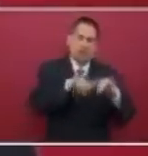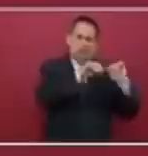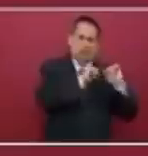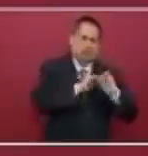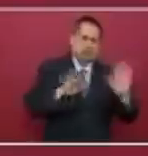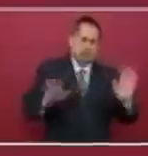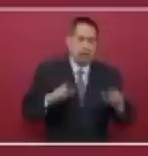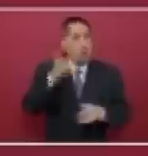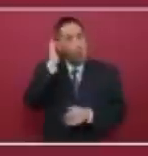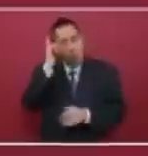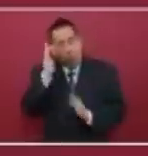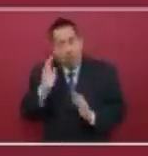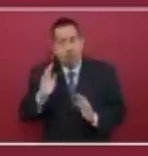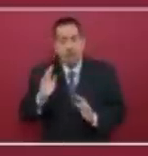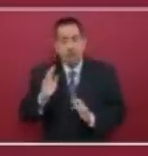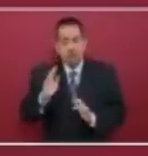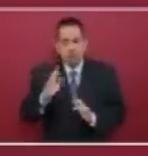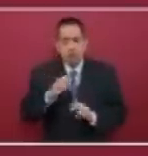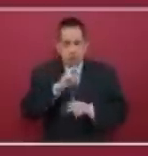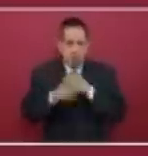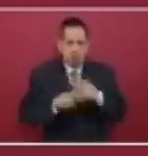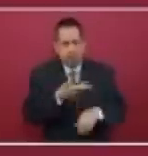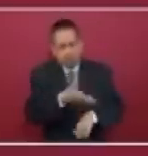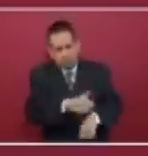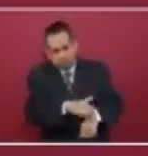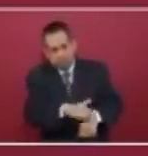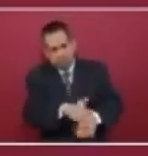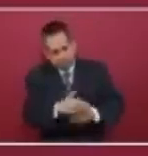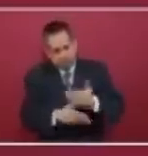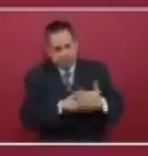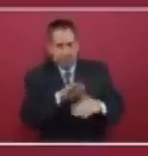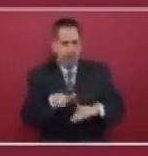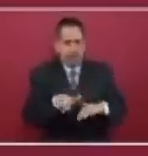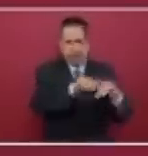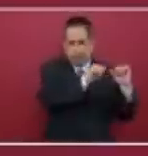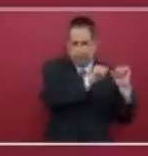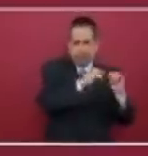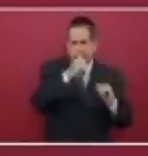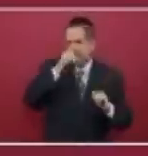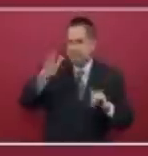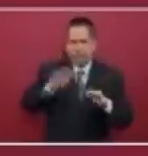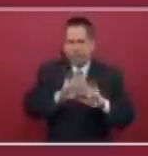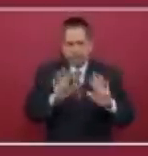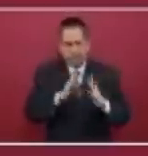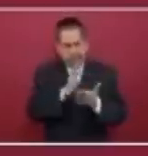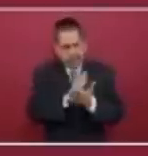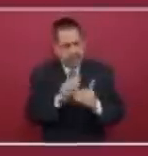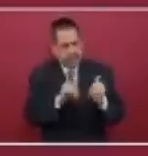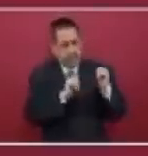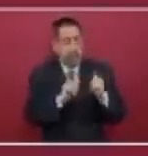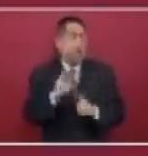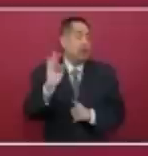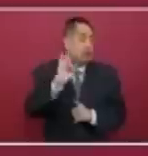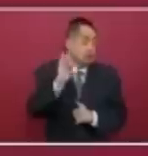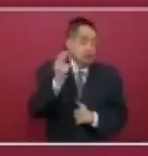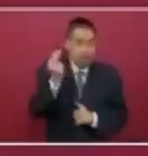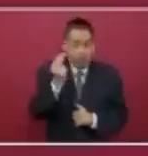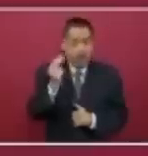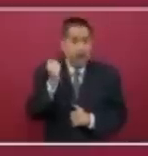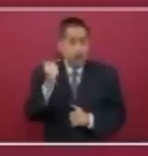ojalá yo los llamaría a eso y que si hace falta